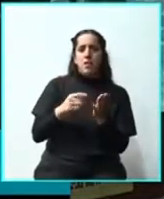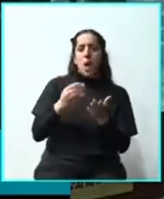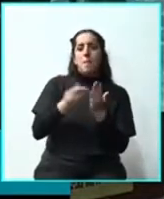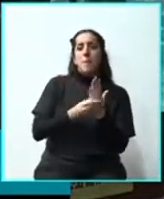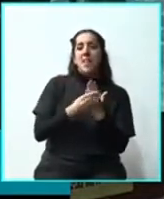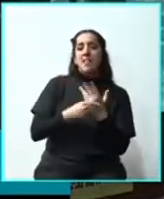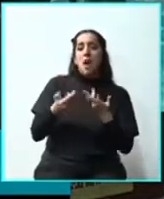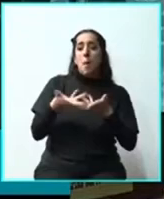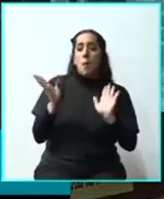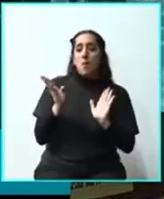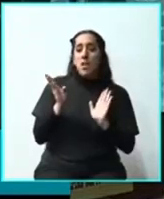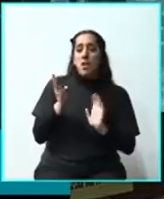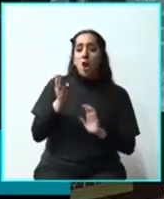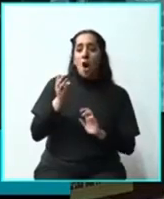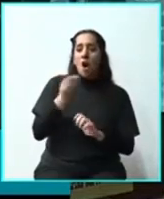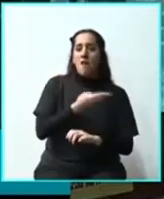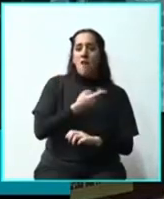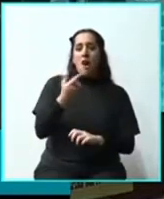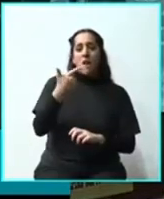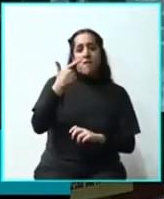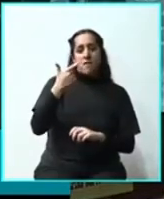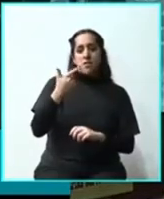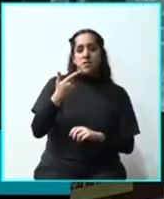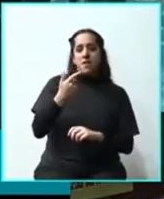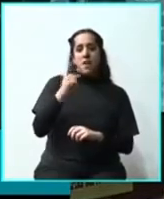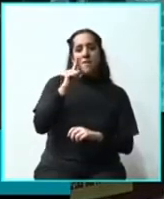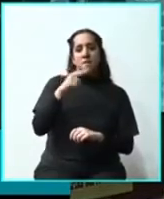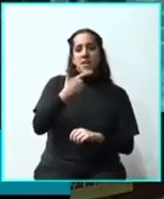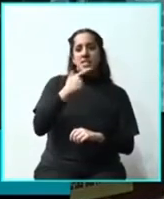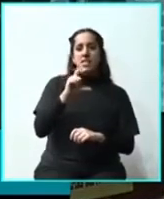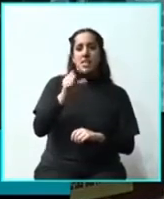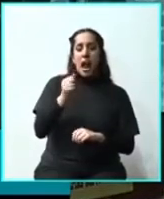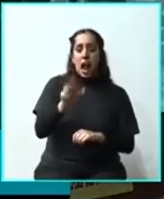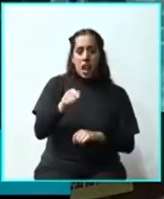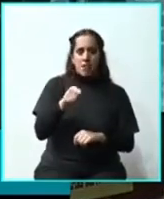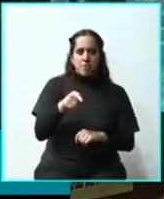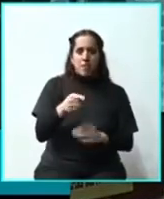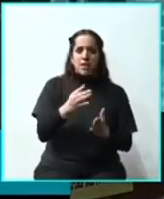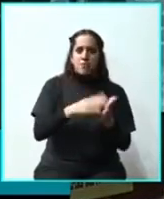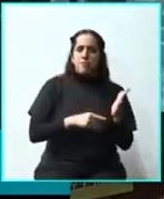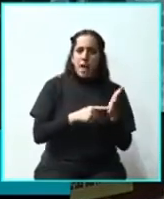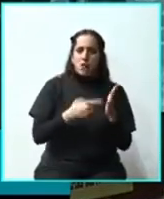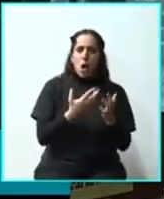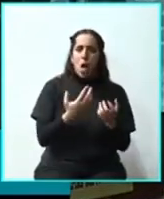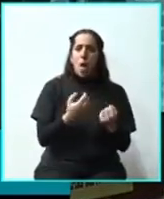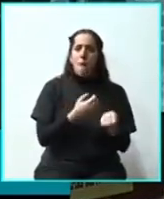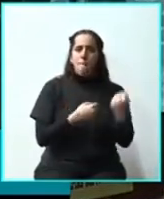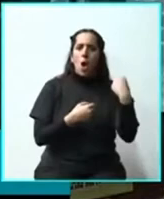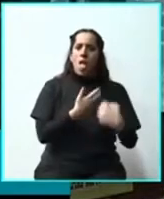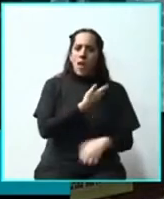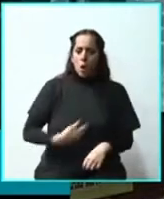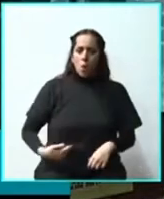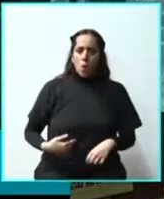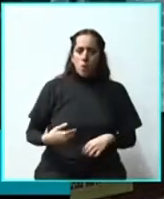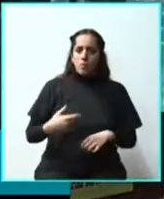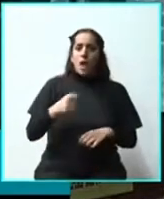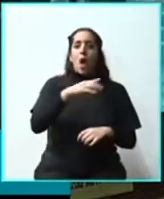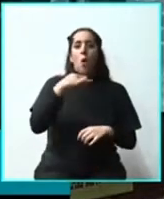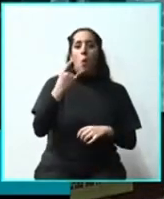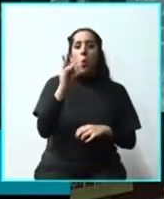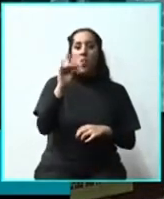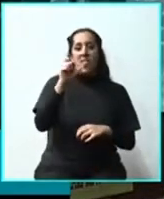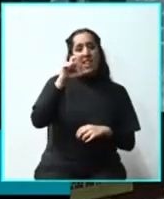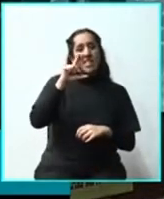Público Fiscal, en el entendimiento de que está abarcado en el Poder Judicial y sus